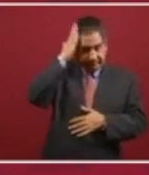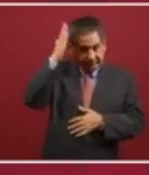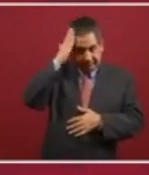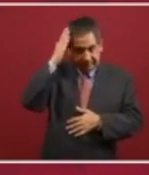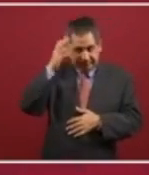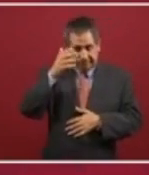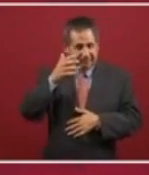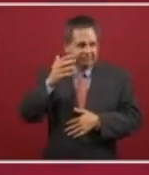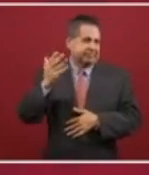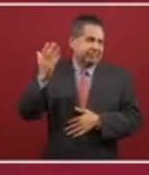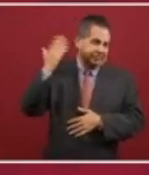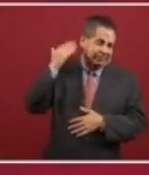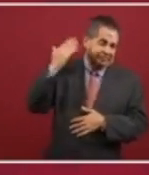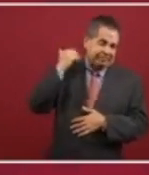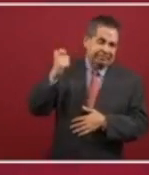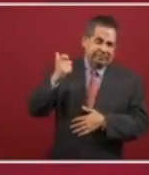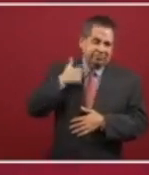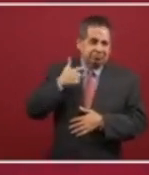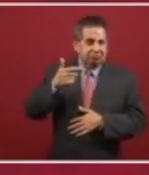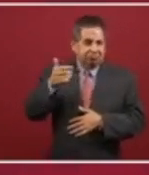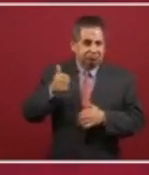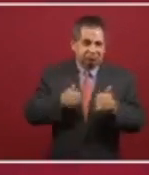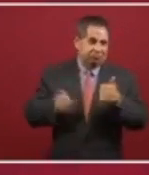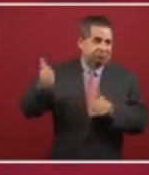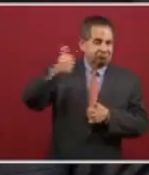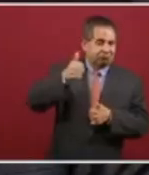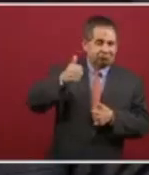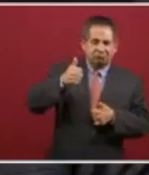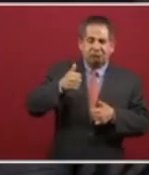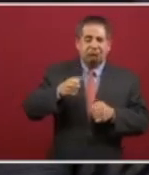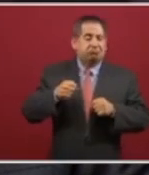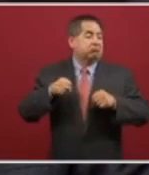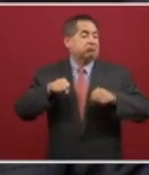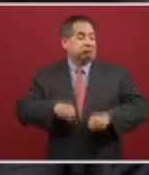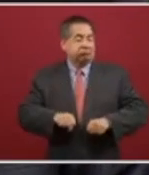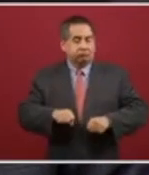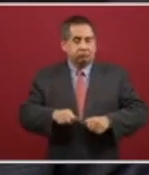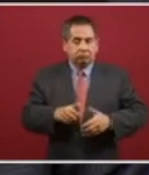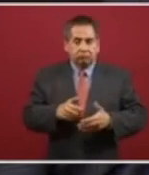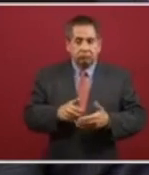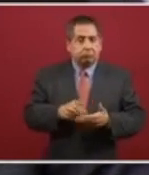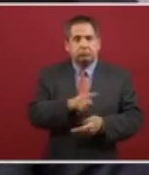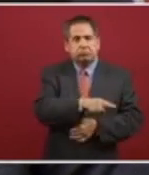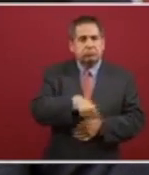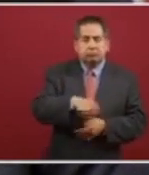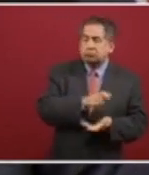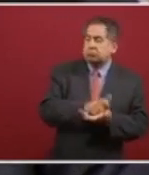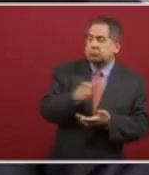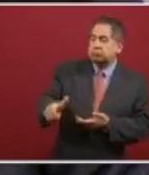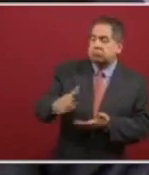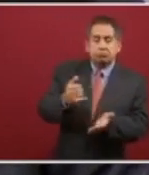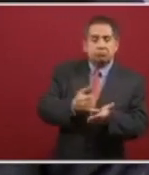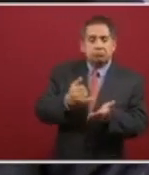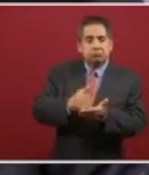los que tenían agarraderas, influencias, no pagaban impuestos.